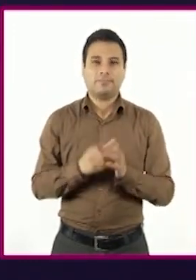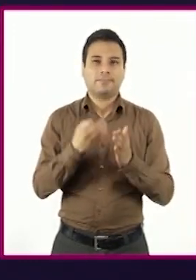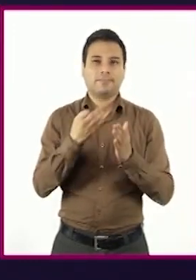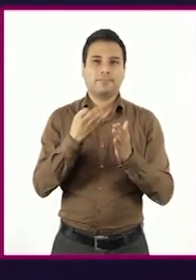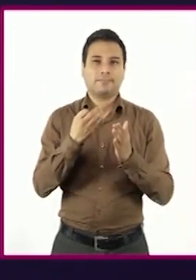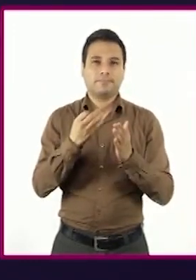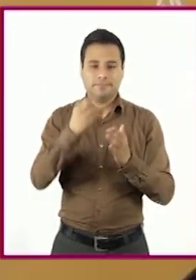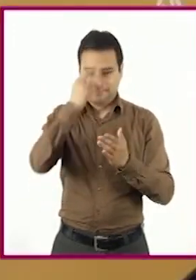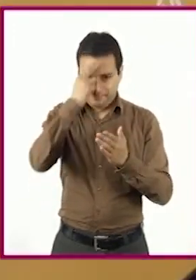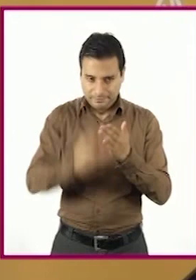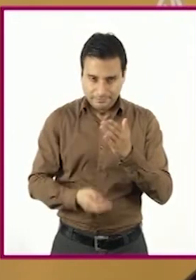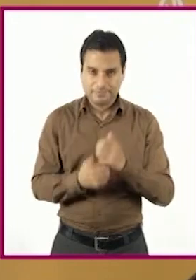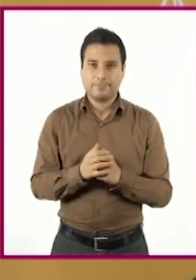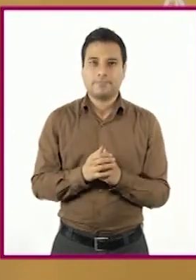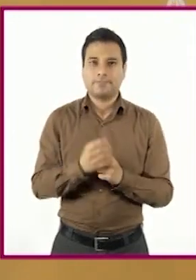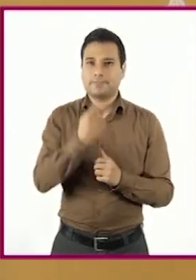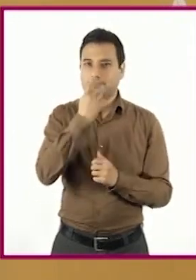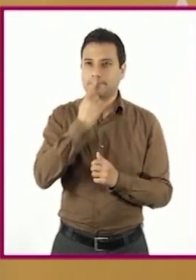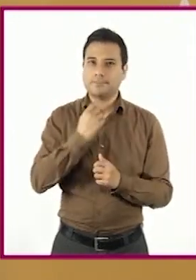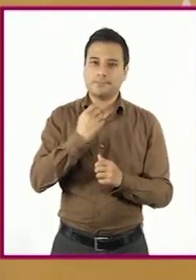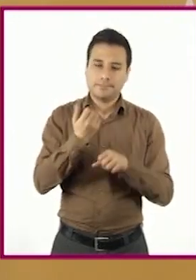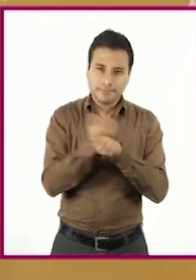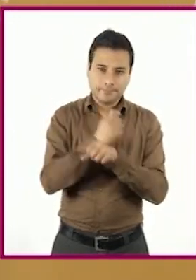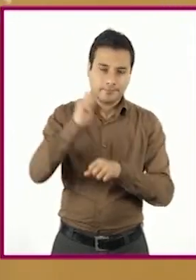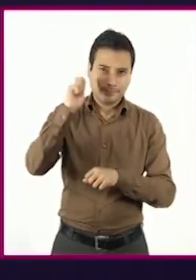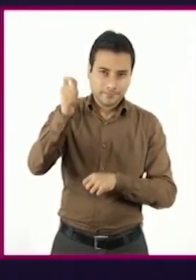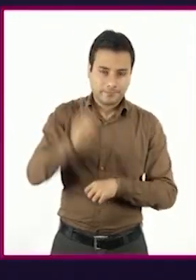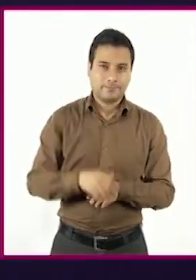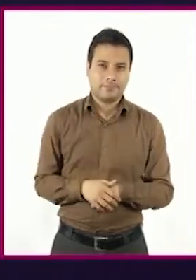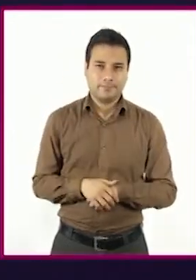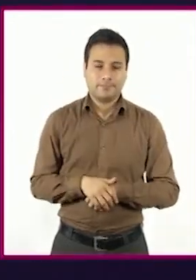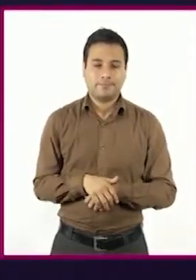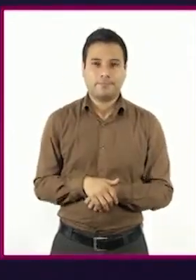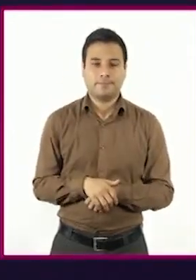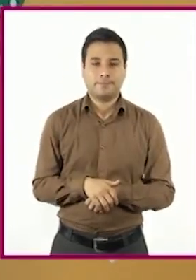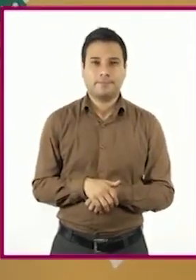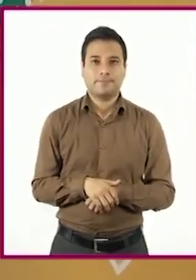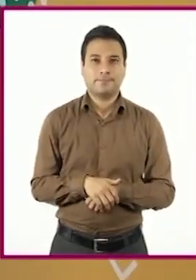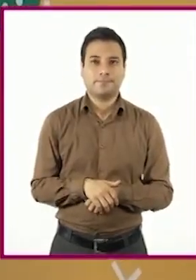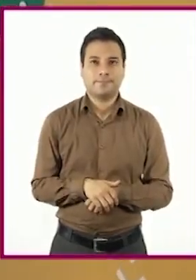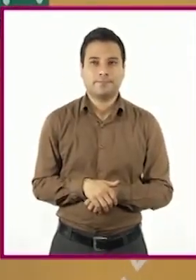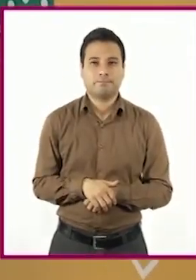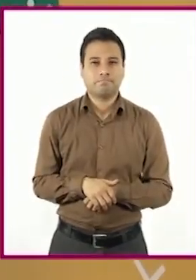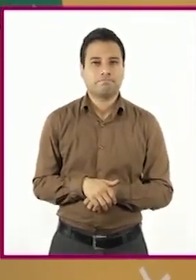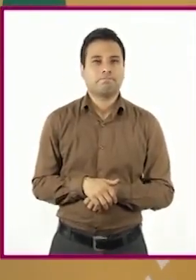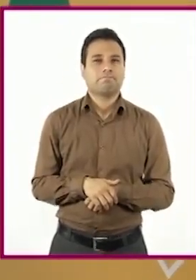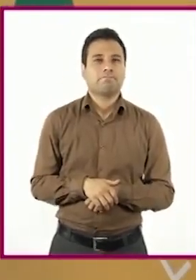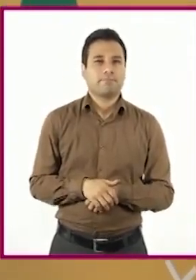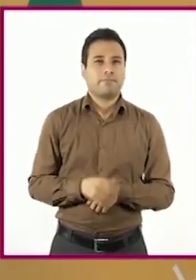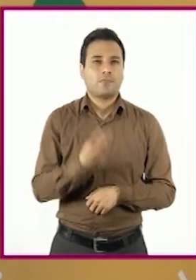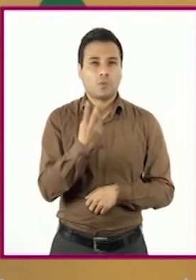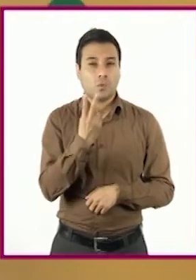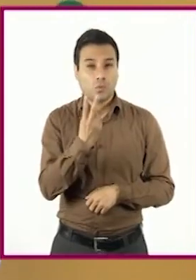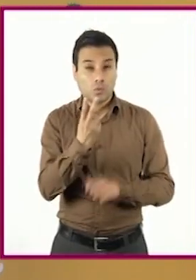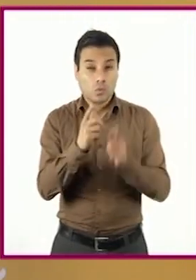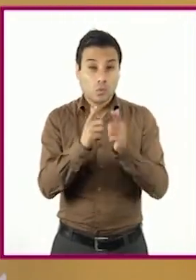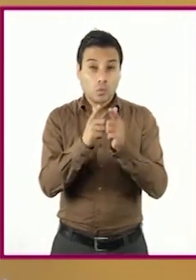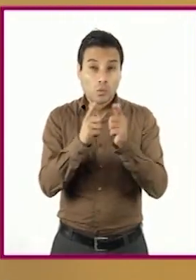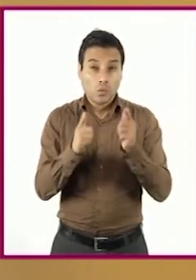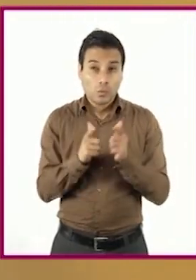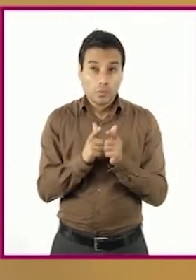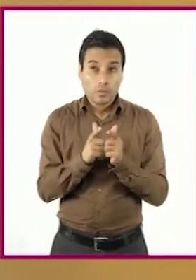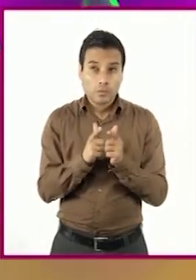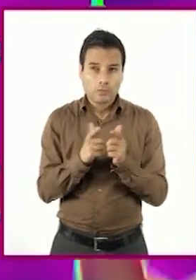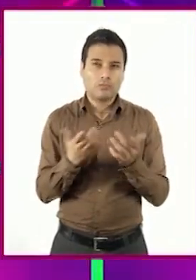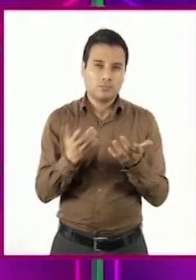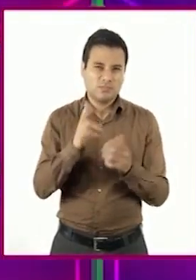y expulsiones. Maestro Bernabé, vemos si al estar agrupados en solo 2 categorías se tiene suficiente información desde el